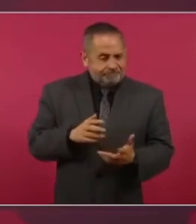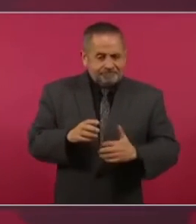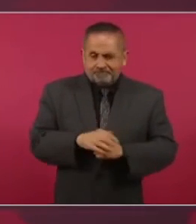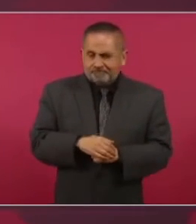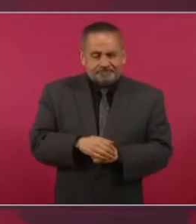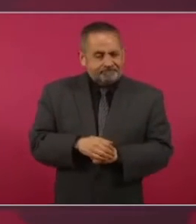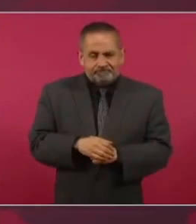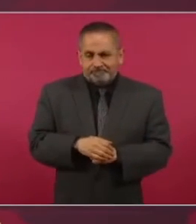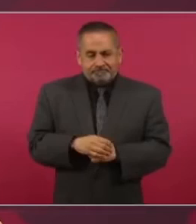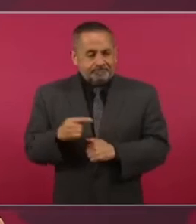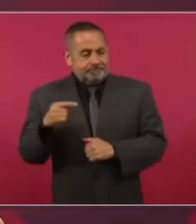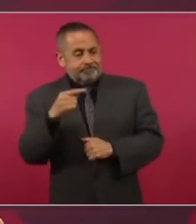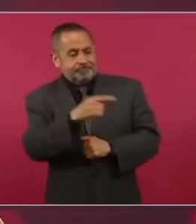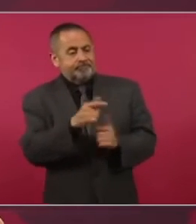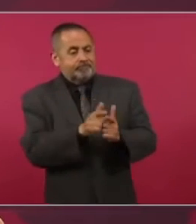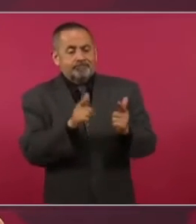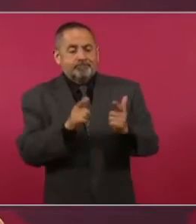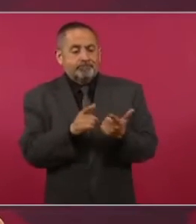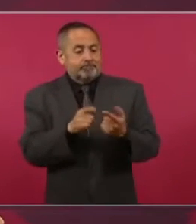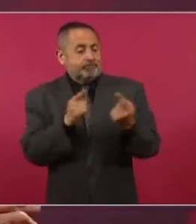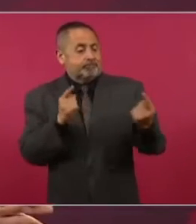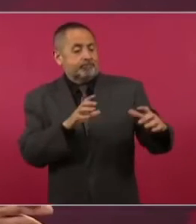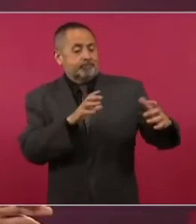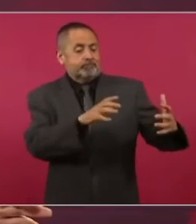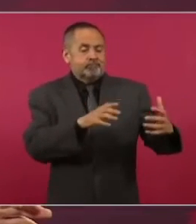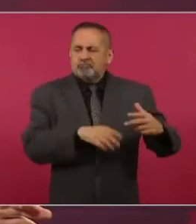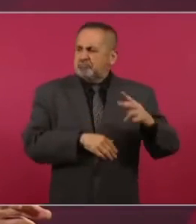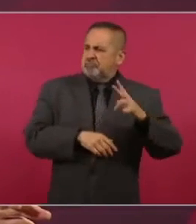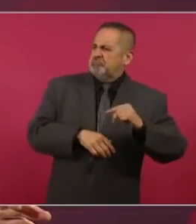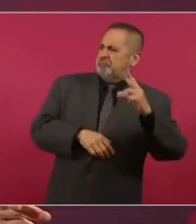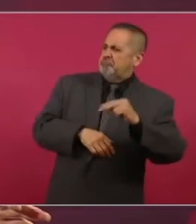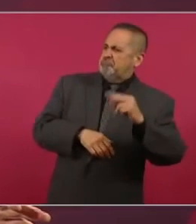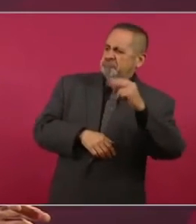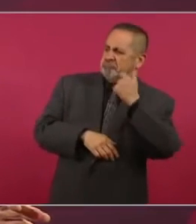el bloque conservador se opuso